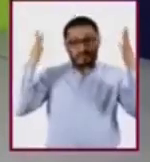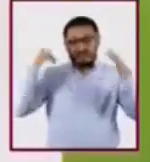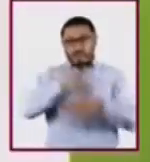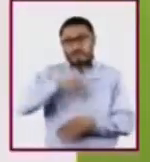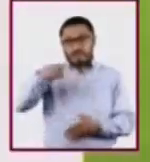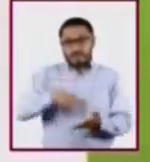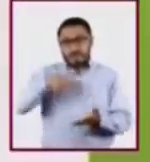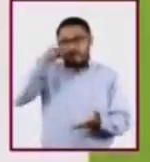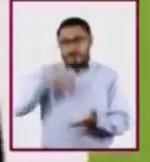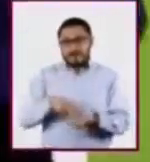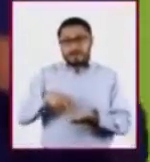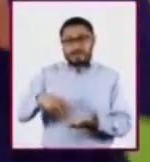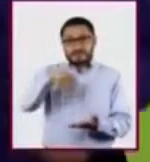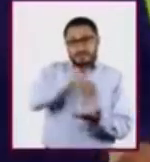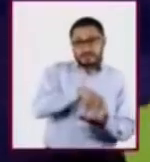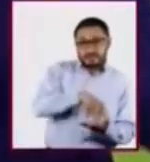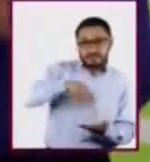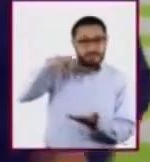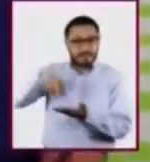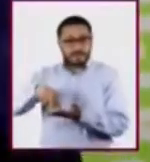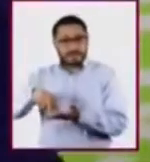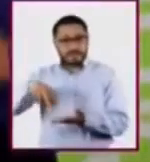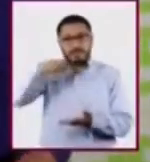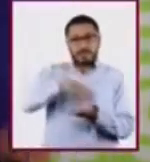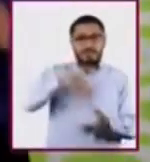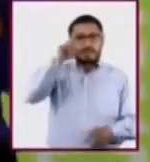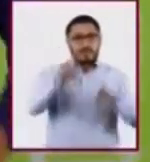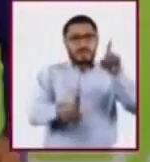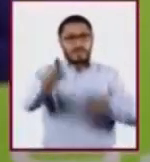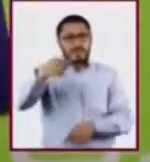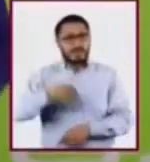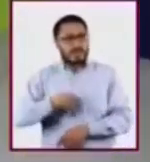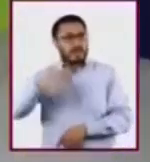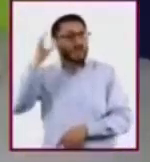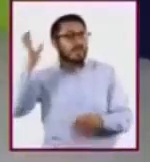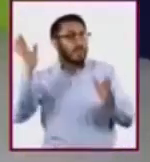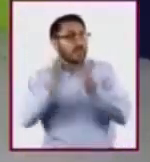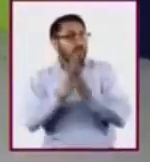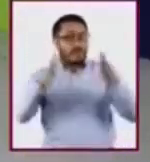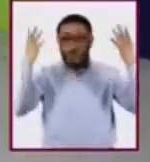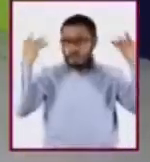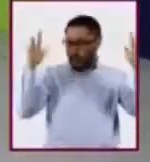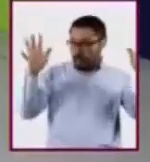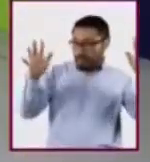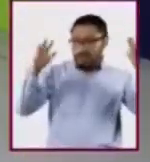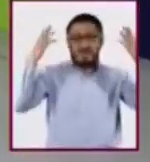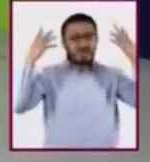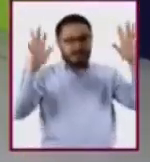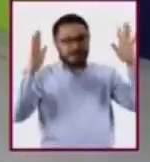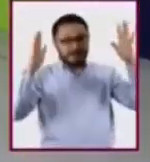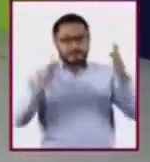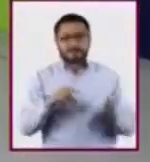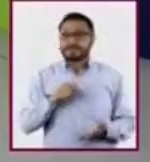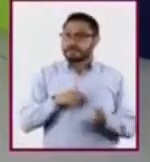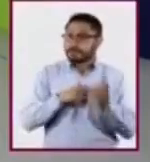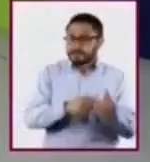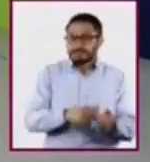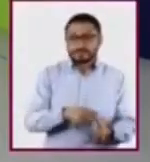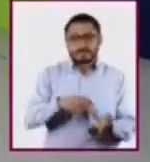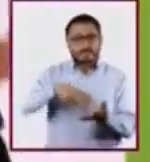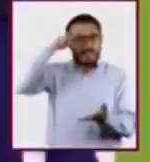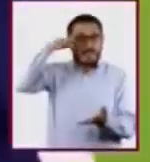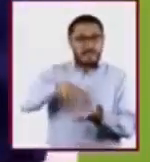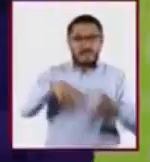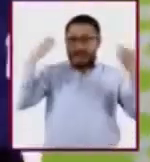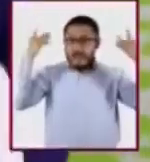¿Listas? Salto. Y sigo ahí, trotando. Muy bien, cambio. Sigo trotando. Cambio.